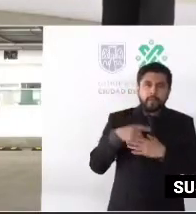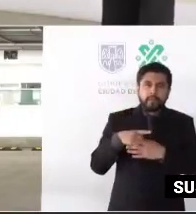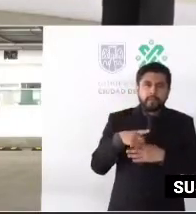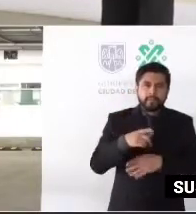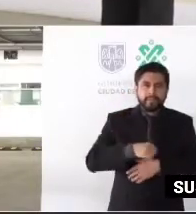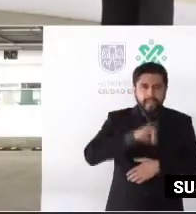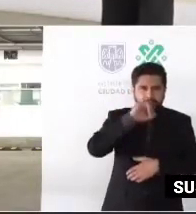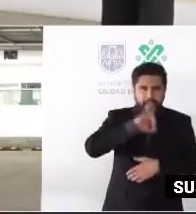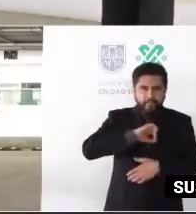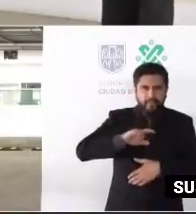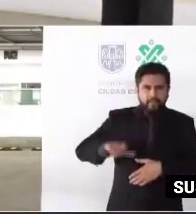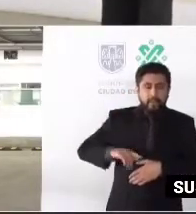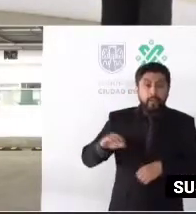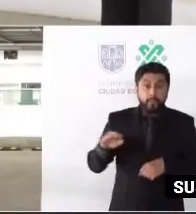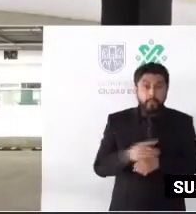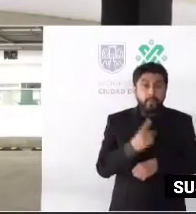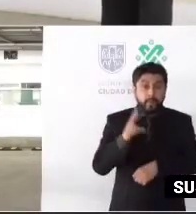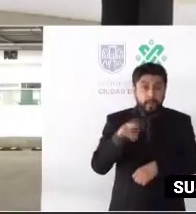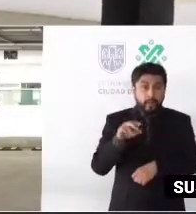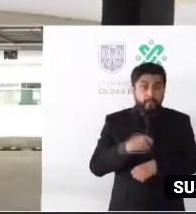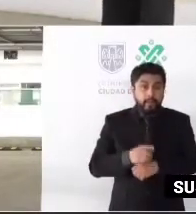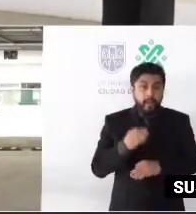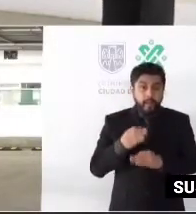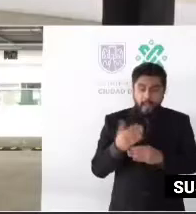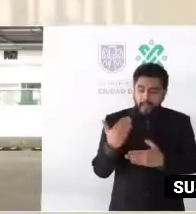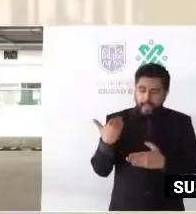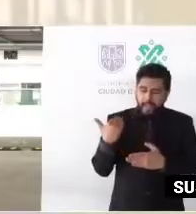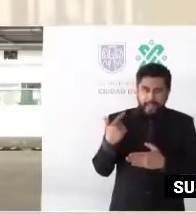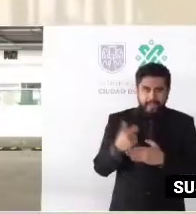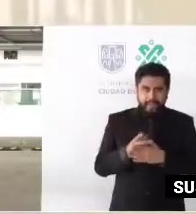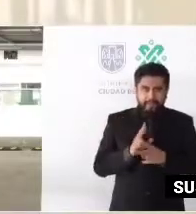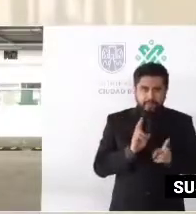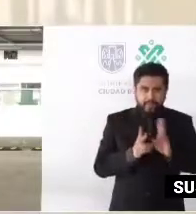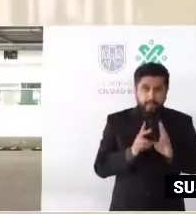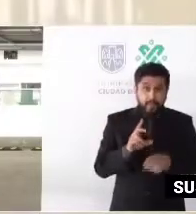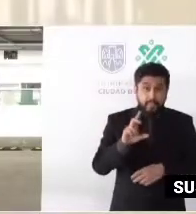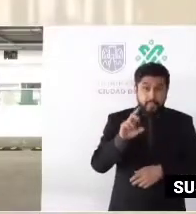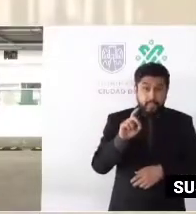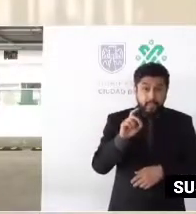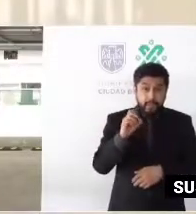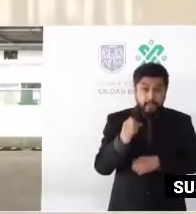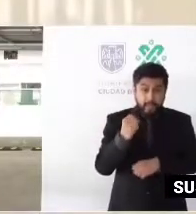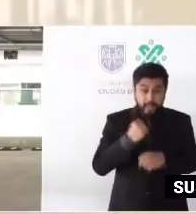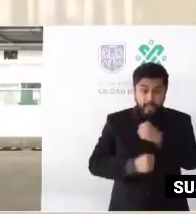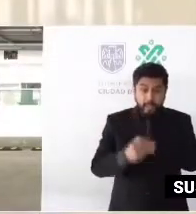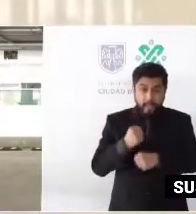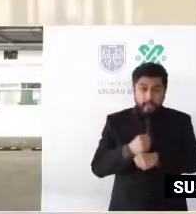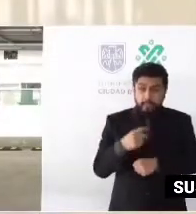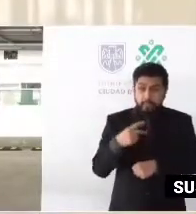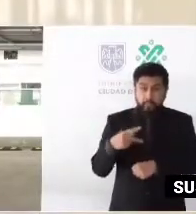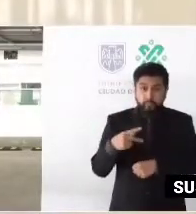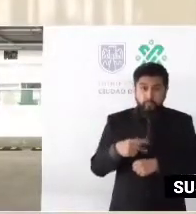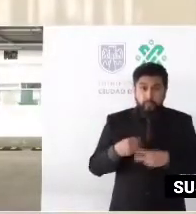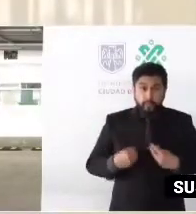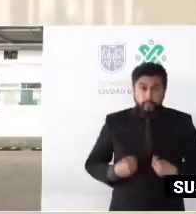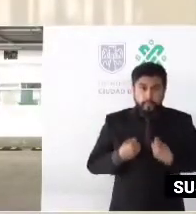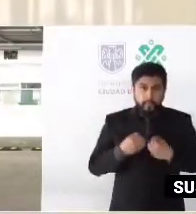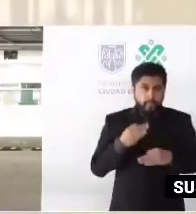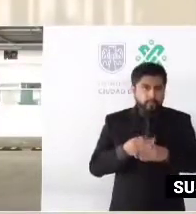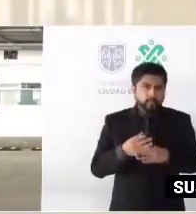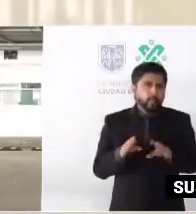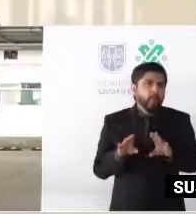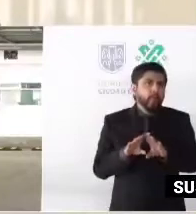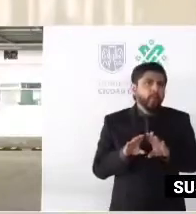pasó muchos años de su vida. Eso veníamos platicando, que pasó 30 años de su vida aquí, y es como si estuviera en su